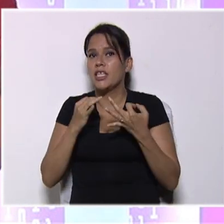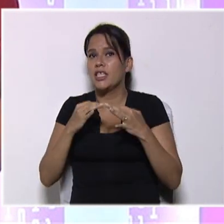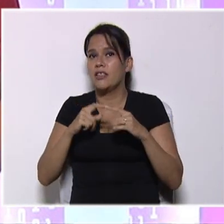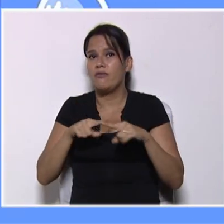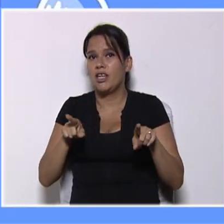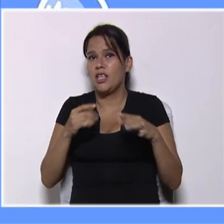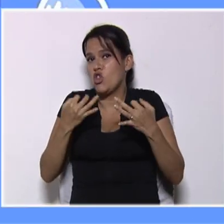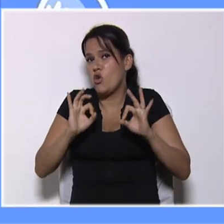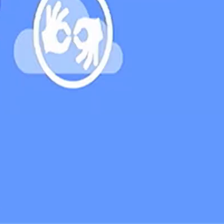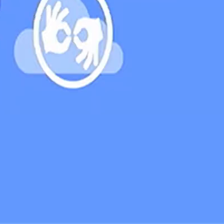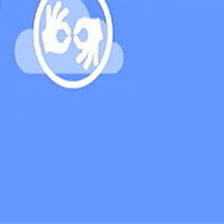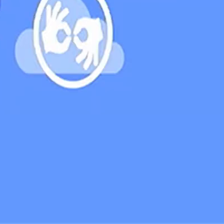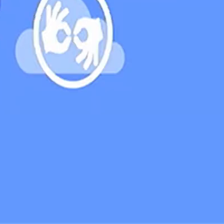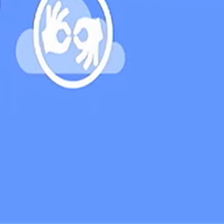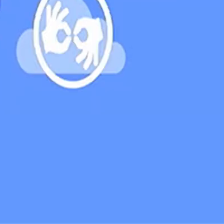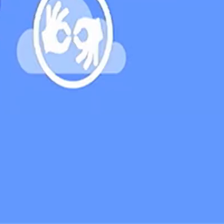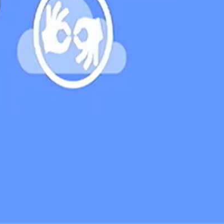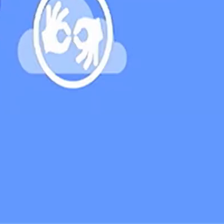algo común.